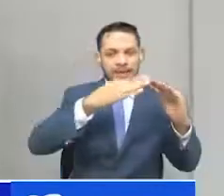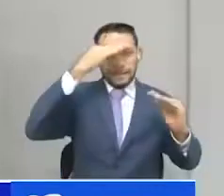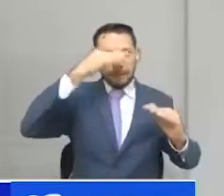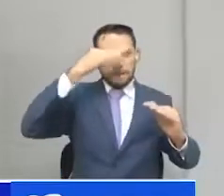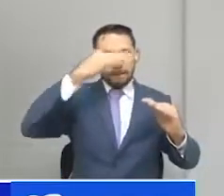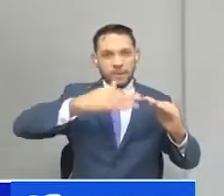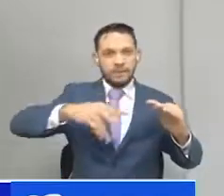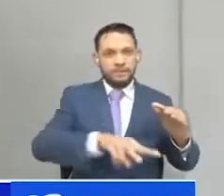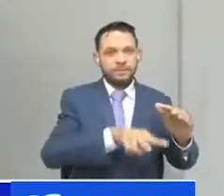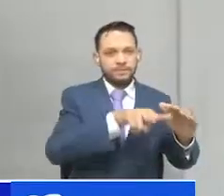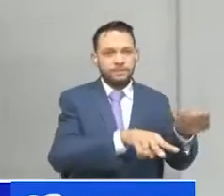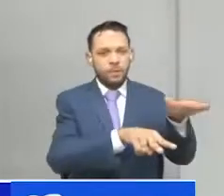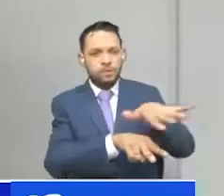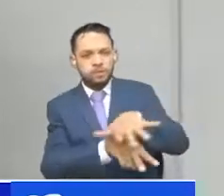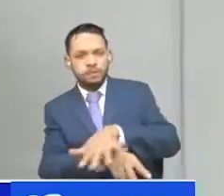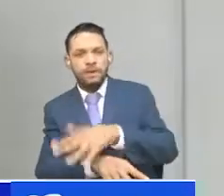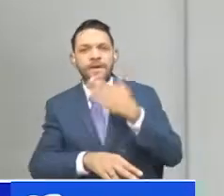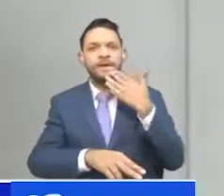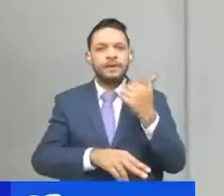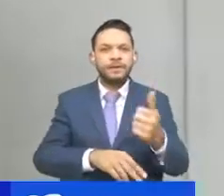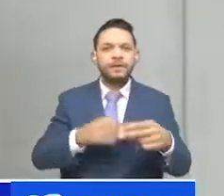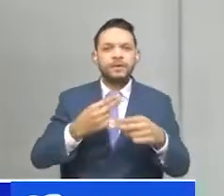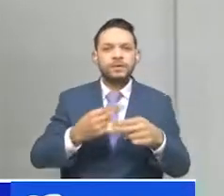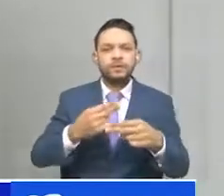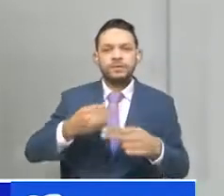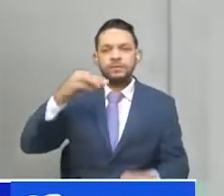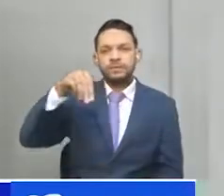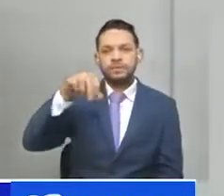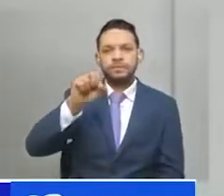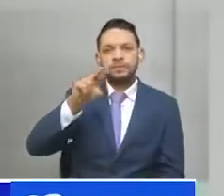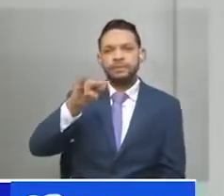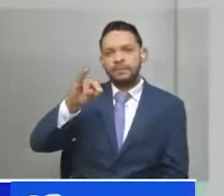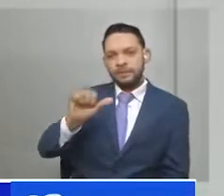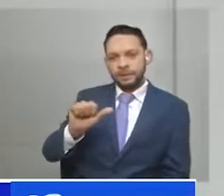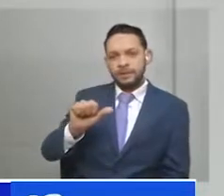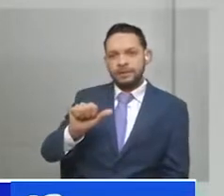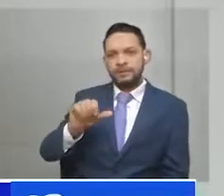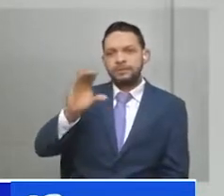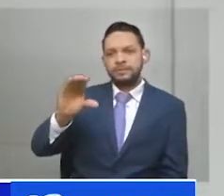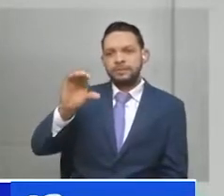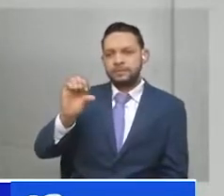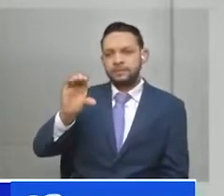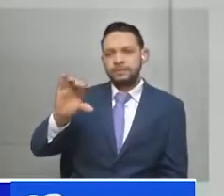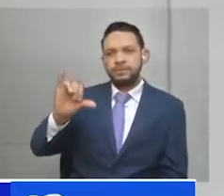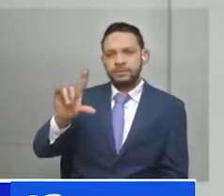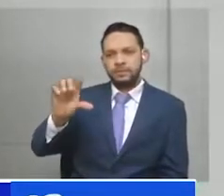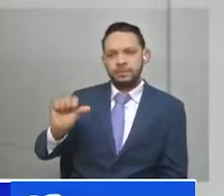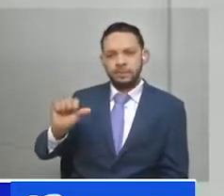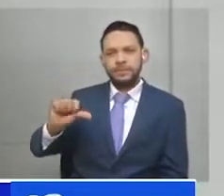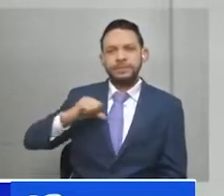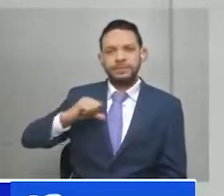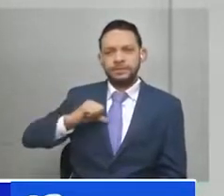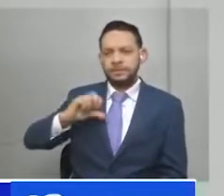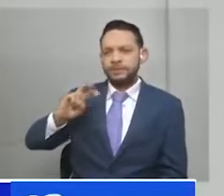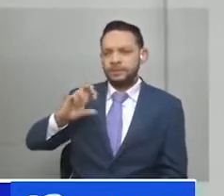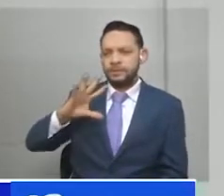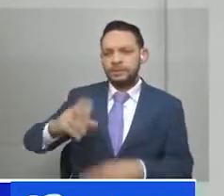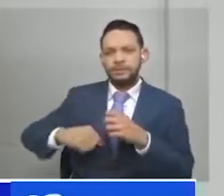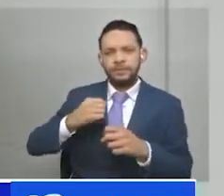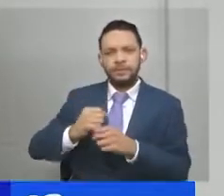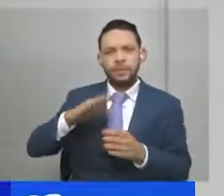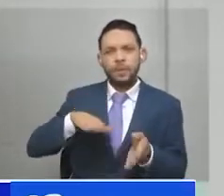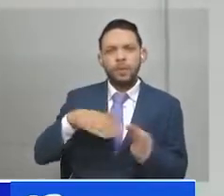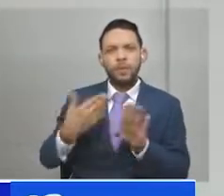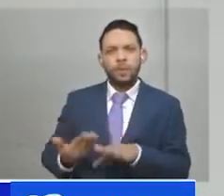una señora de nombre María Cecilia Monsalve, de 75 años de edad, que